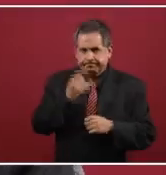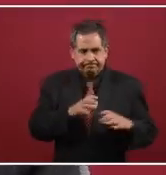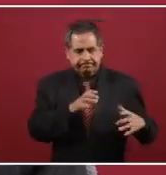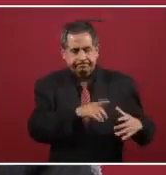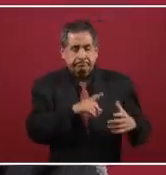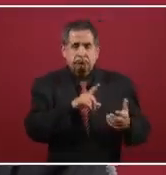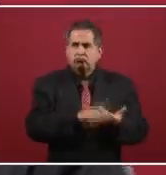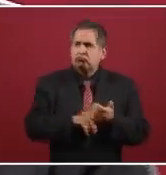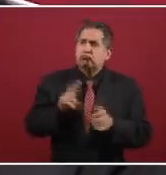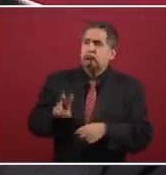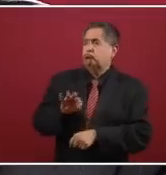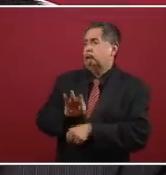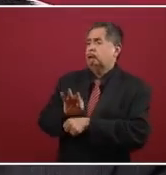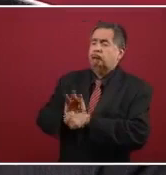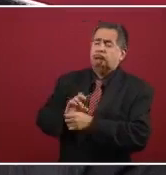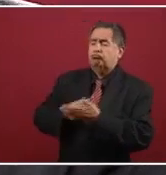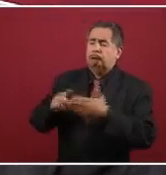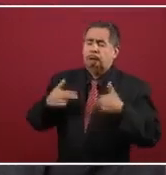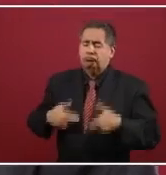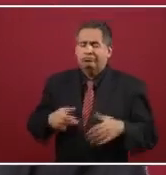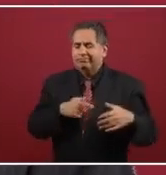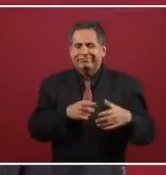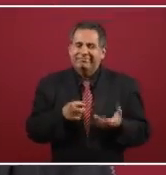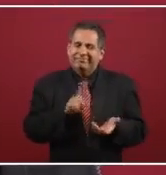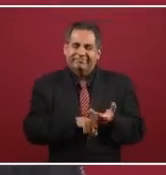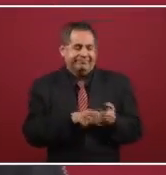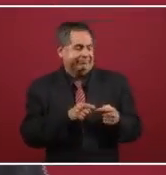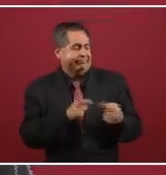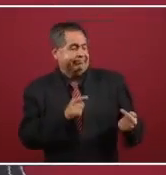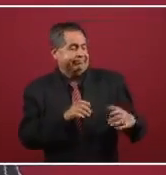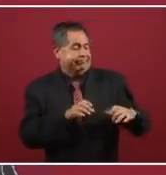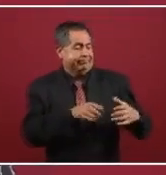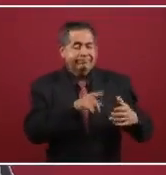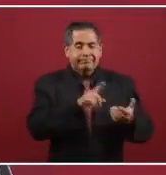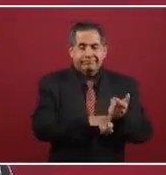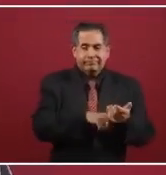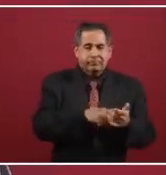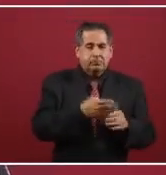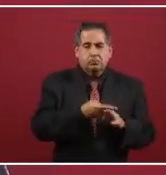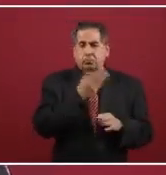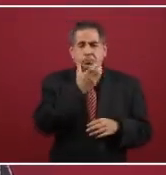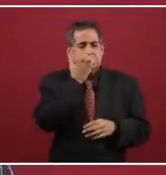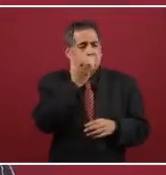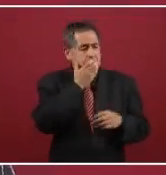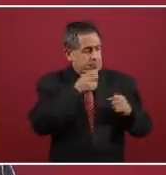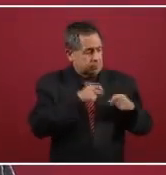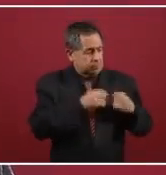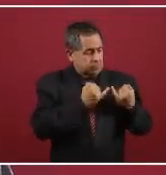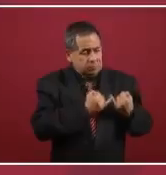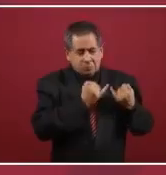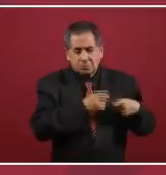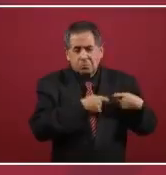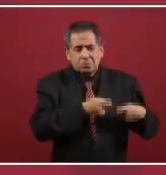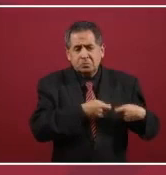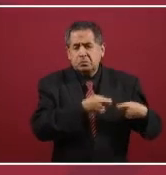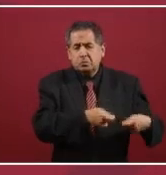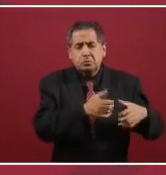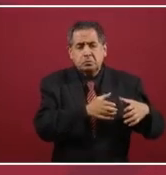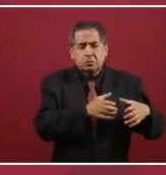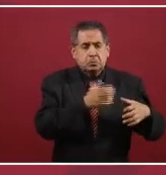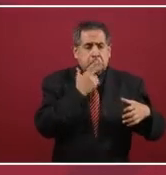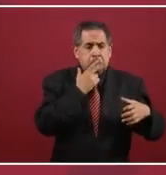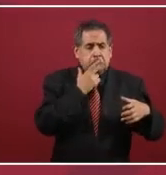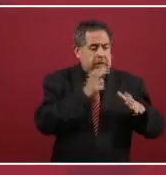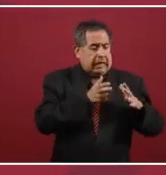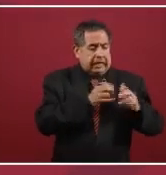de defensores de derechos humanos, son en realidad muy conservadores, muy partidarios de mantener